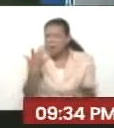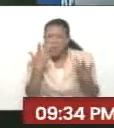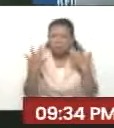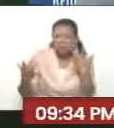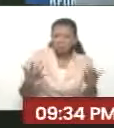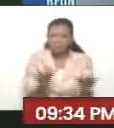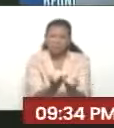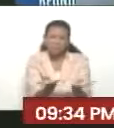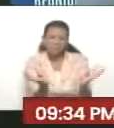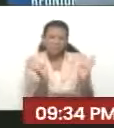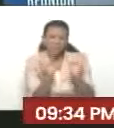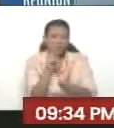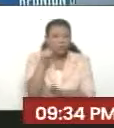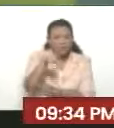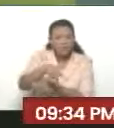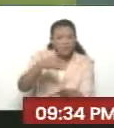estadio,